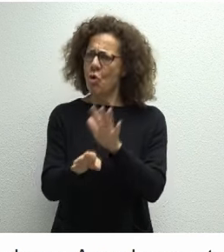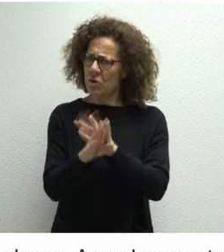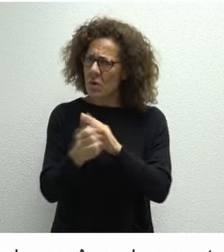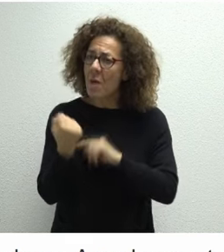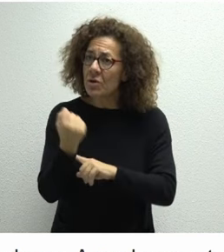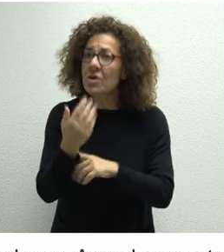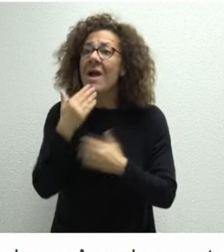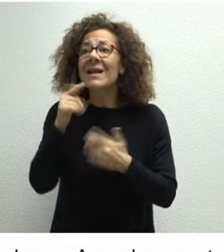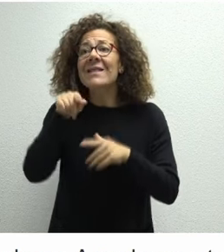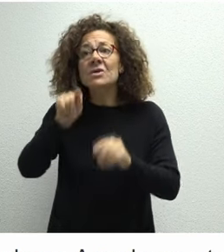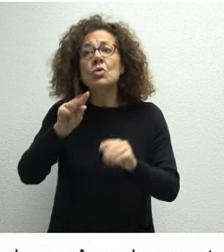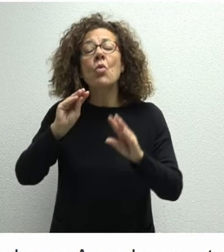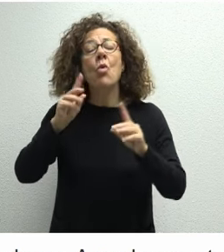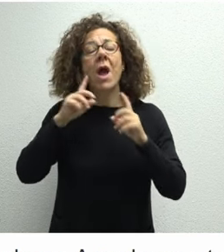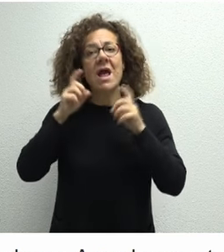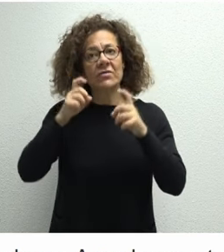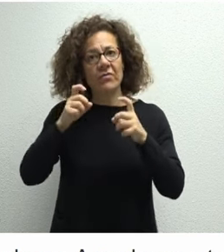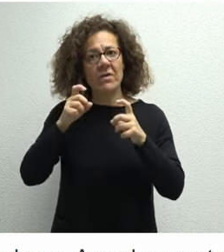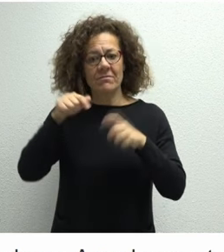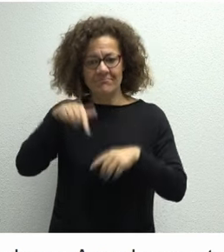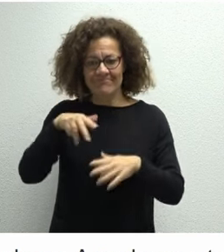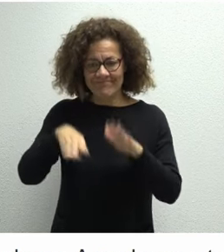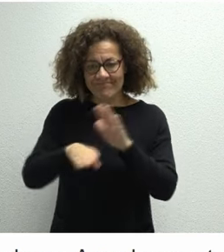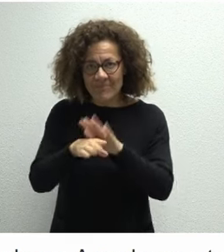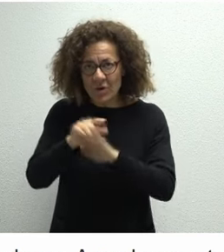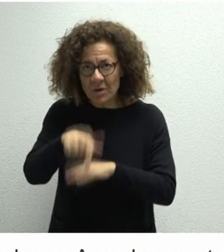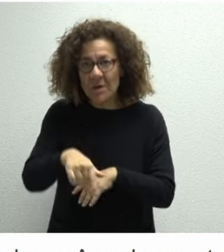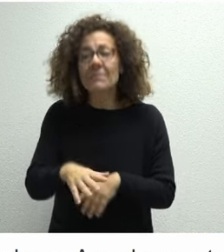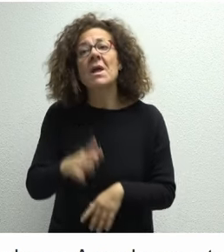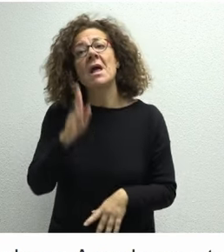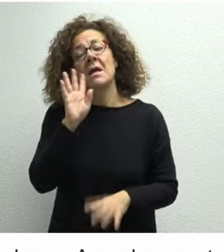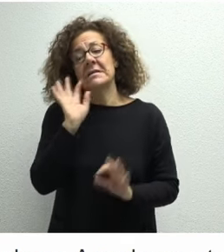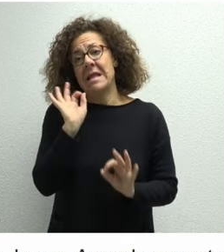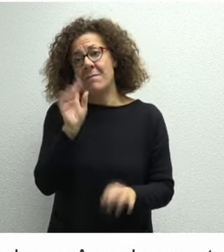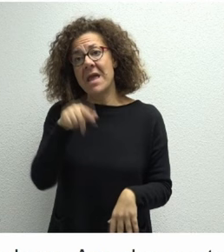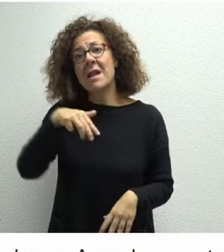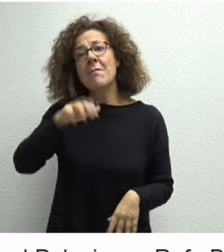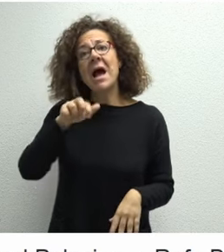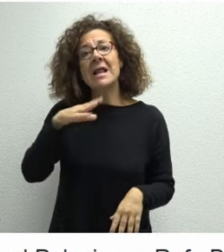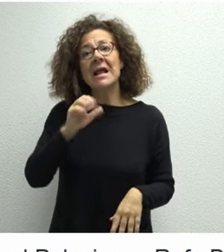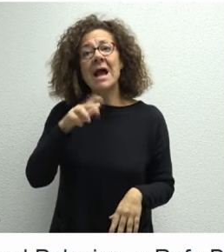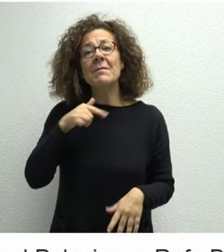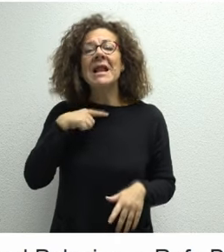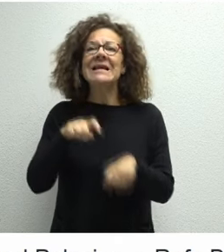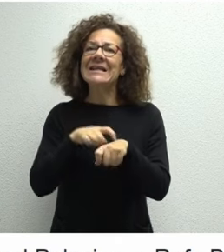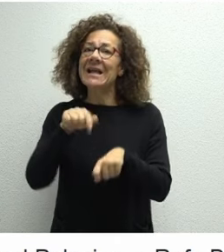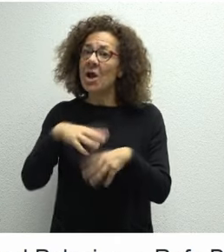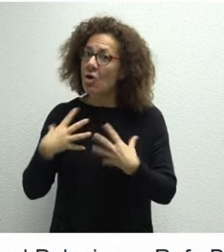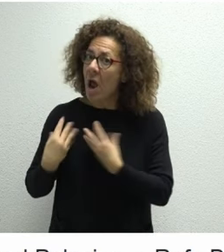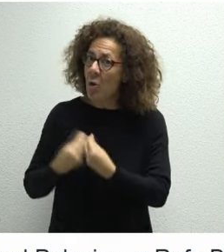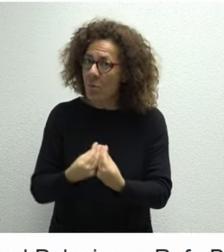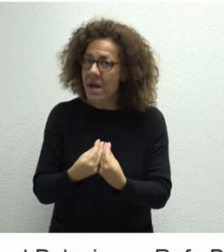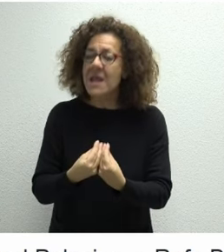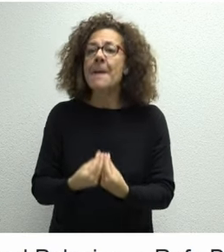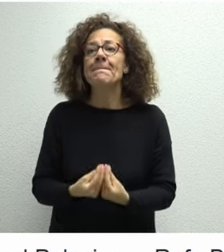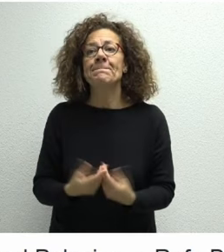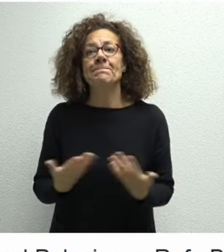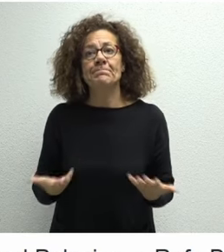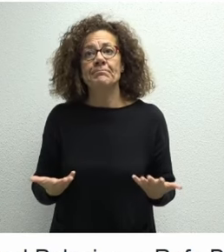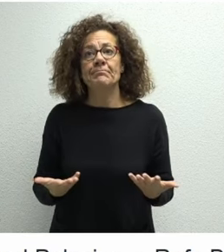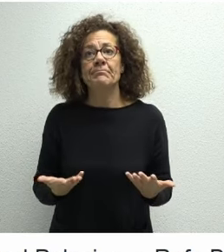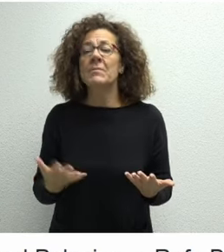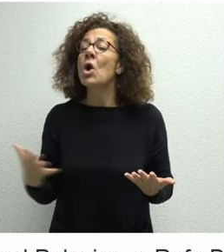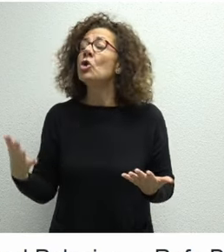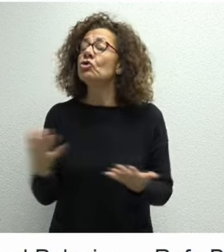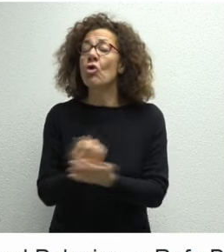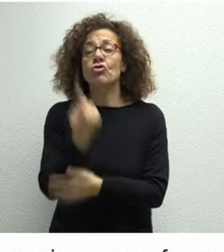y que gracias a su esfuerzo Pues estamos hoy aquí Por supuesto también a Marí Carmen Díaz que es la psiquiatra que nos acompaña hoy